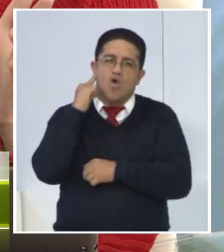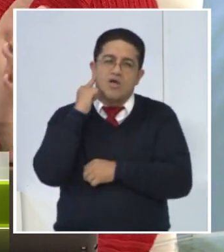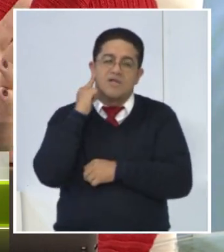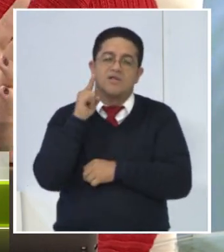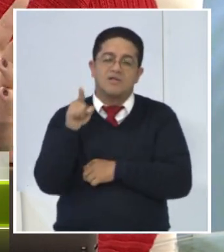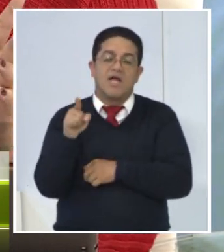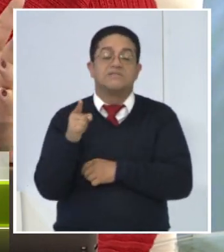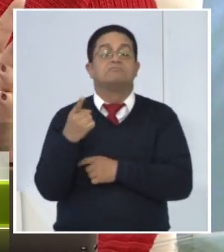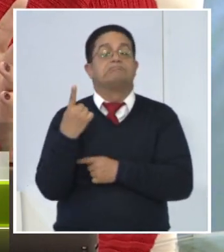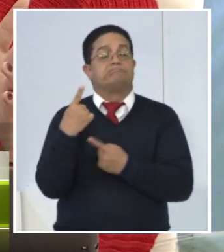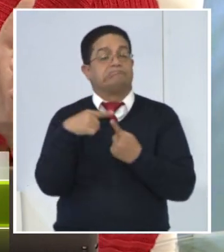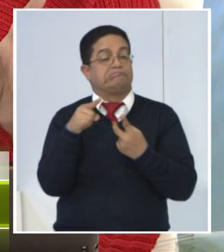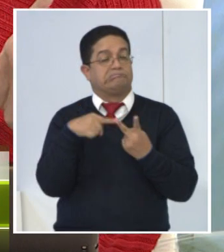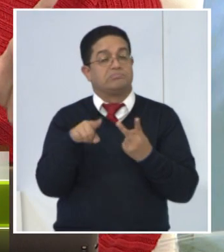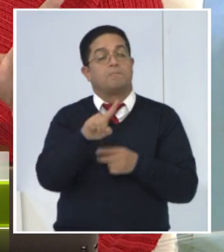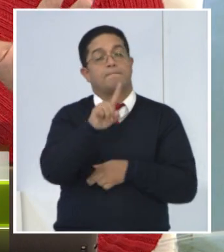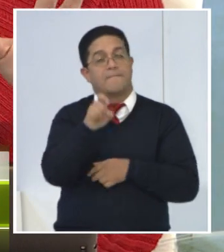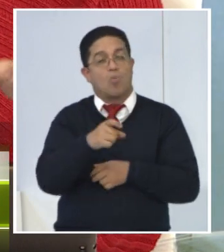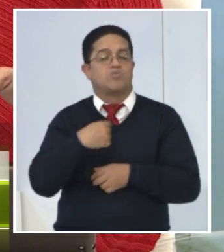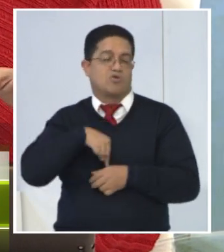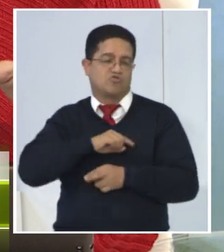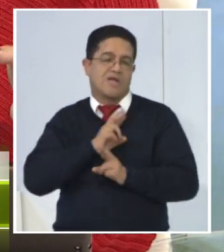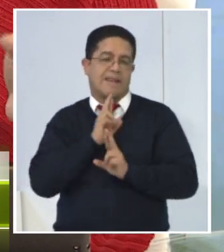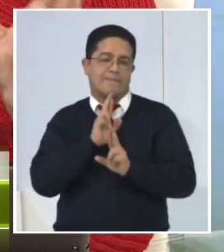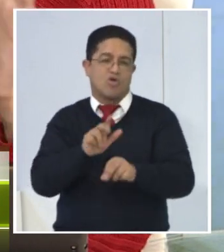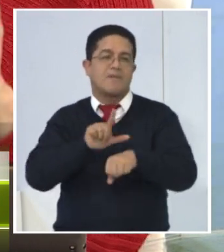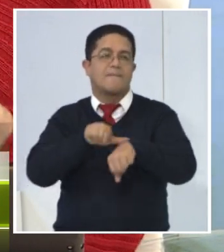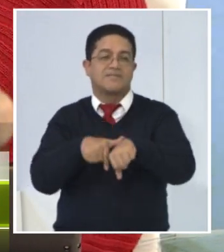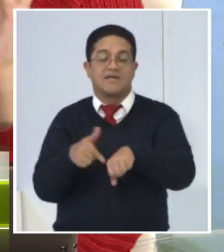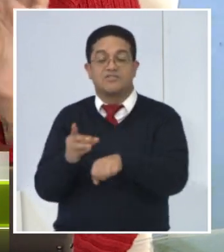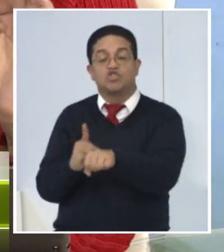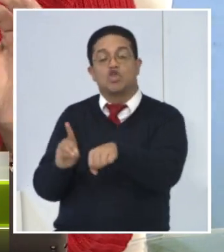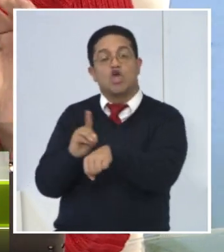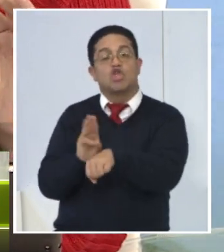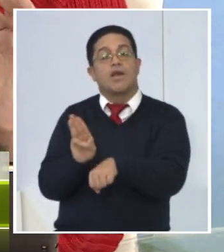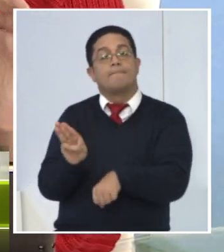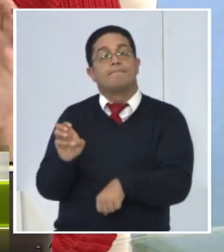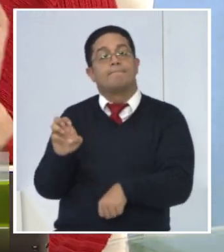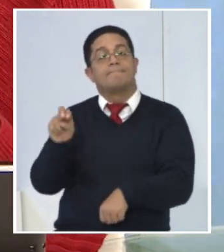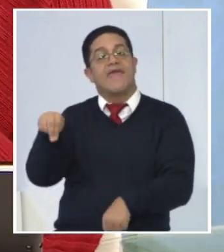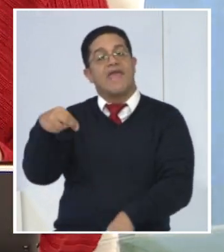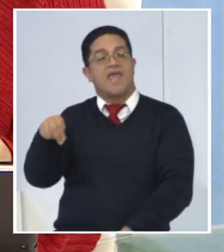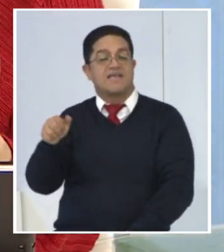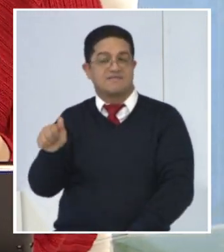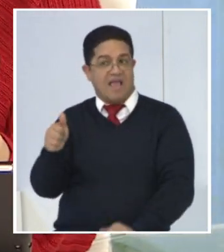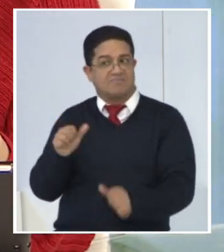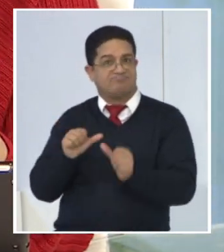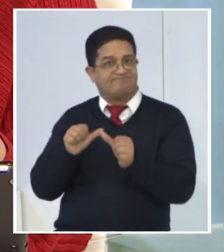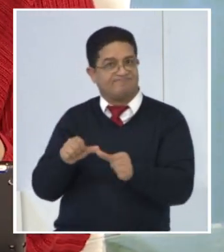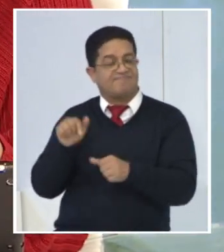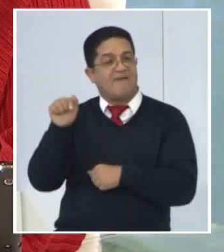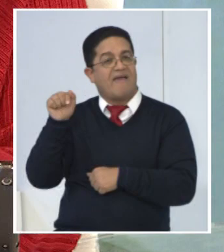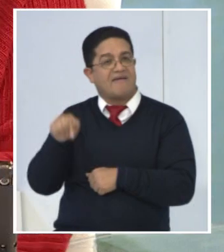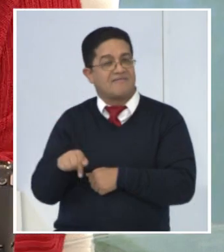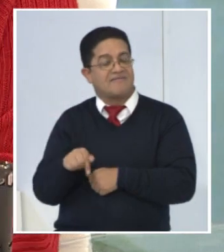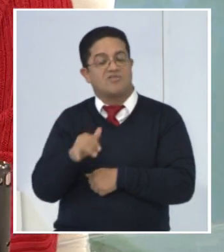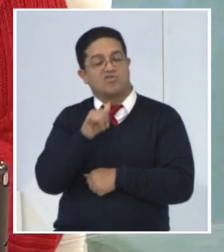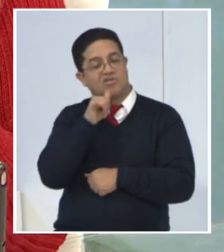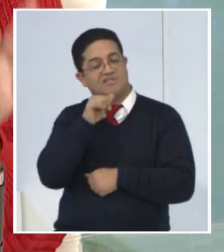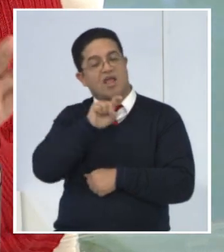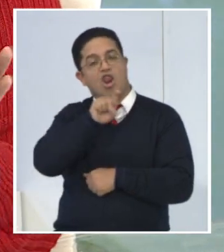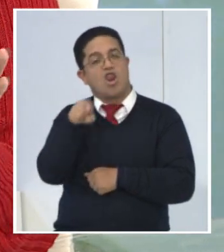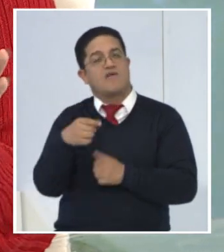de las interrogantes que también vamos a estar respondiendo al regreso. El doctor Jesús Peña Prato nos va a seguir acompañando acá en nuestro espacio Noticias Globovisión